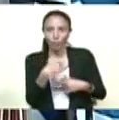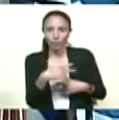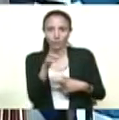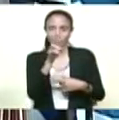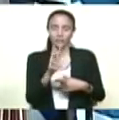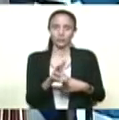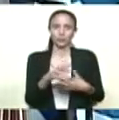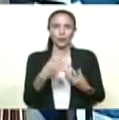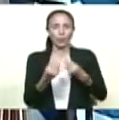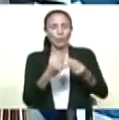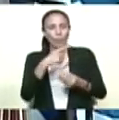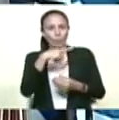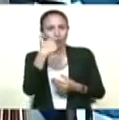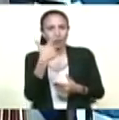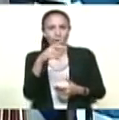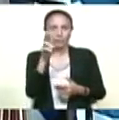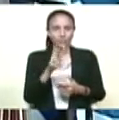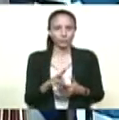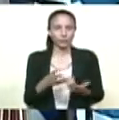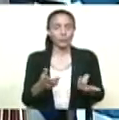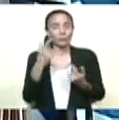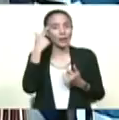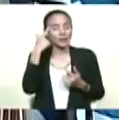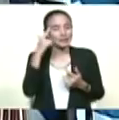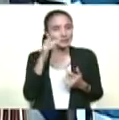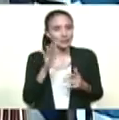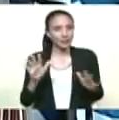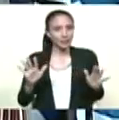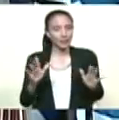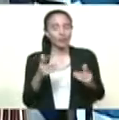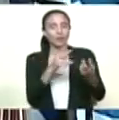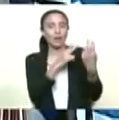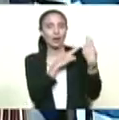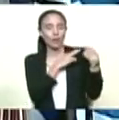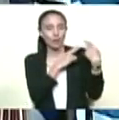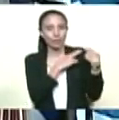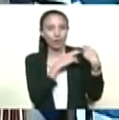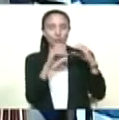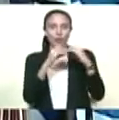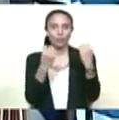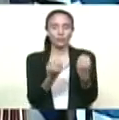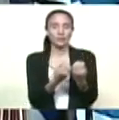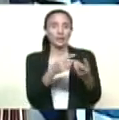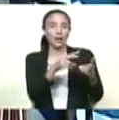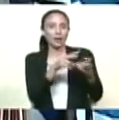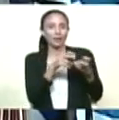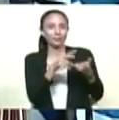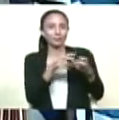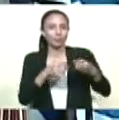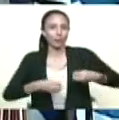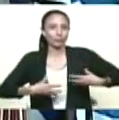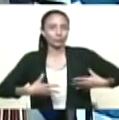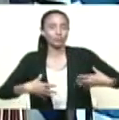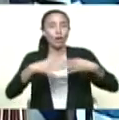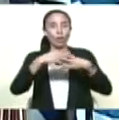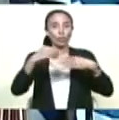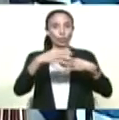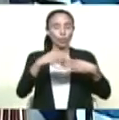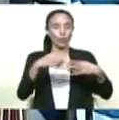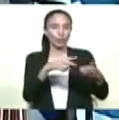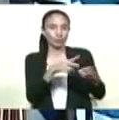antivenezolana se presume entonces que los directivos de la oficina cobraban comisiones en dólares